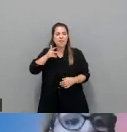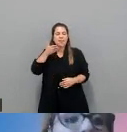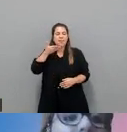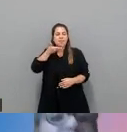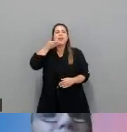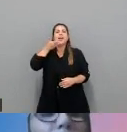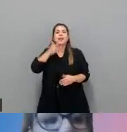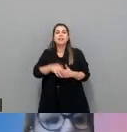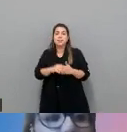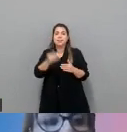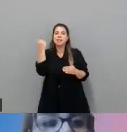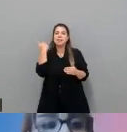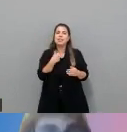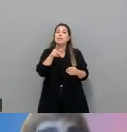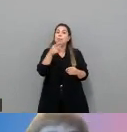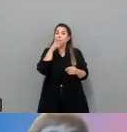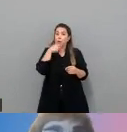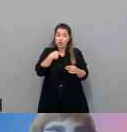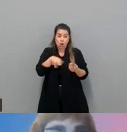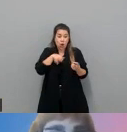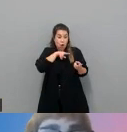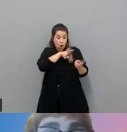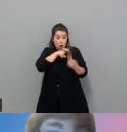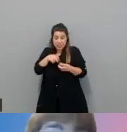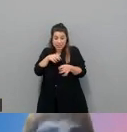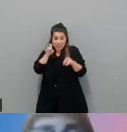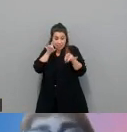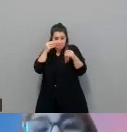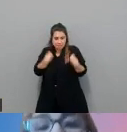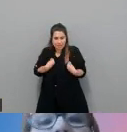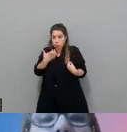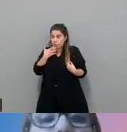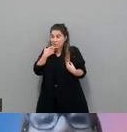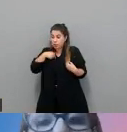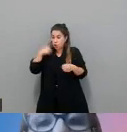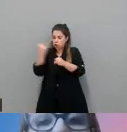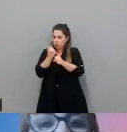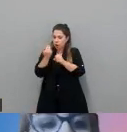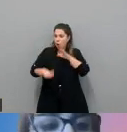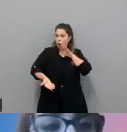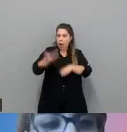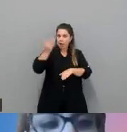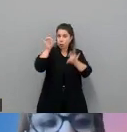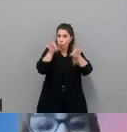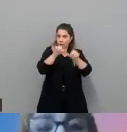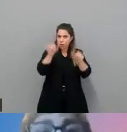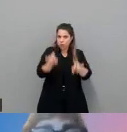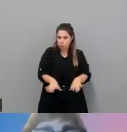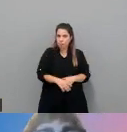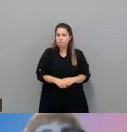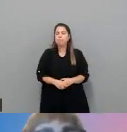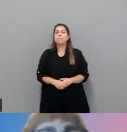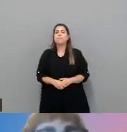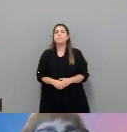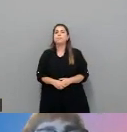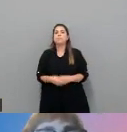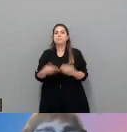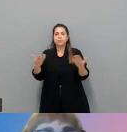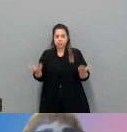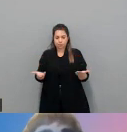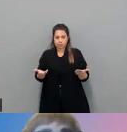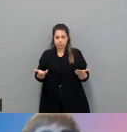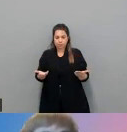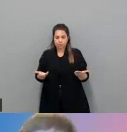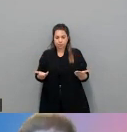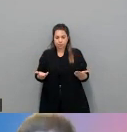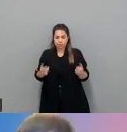a cotizar de la misma manera que si estuviera dado de alta trabajando, ¿vale? Bien, dicho esto,